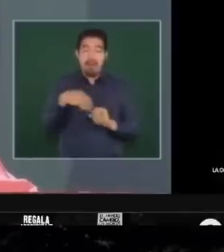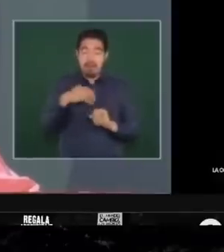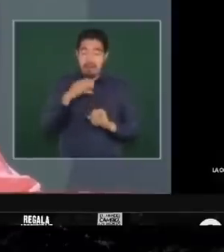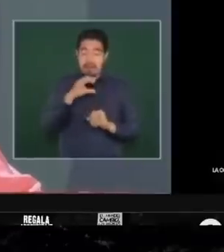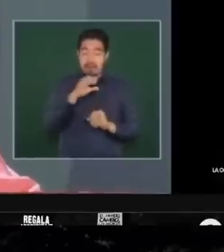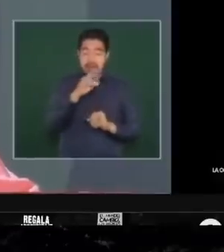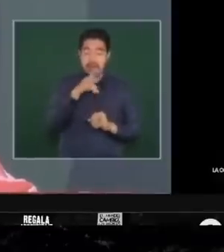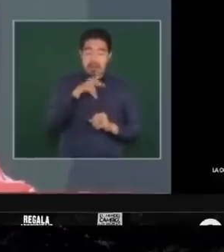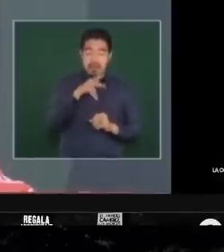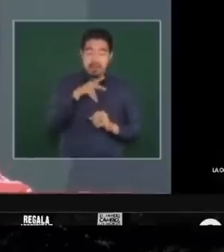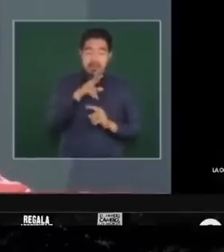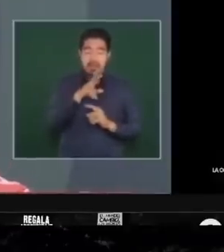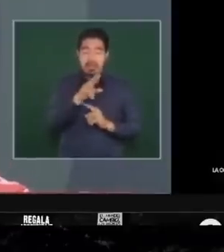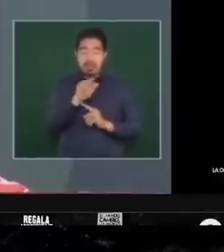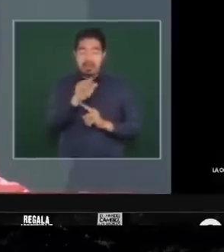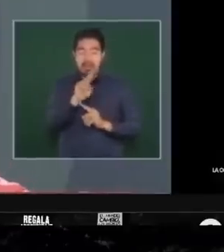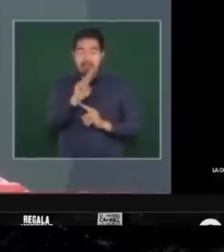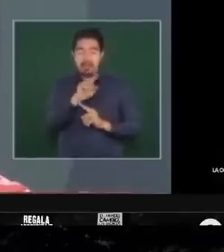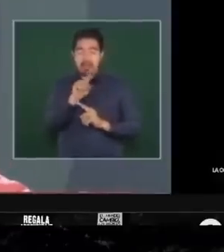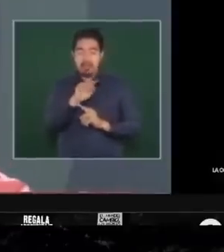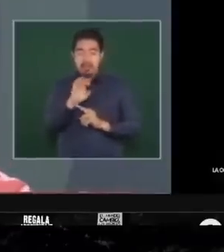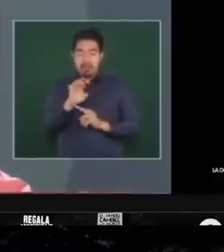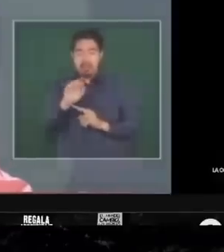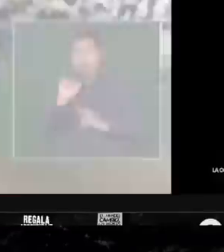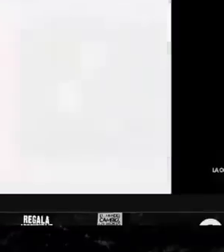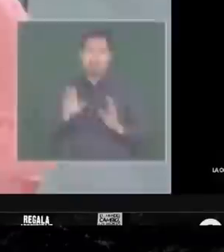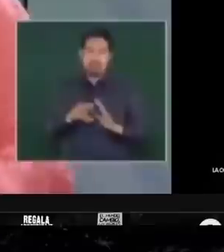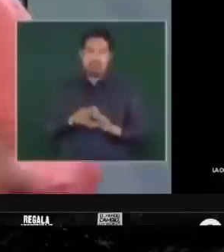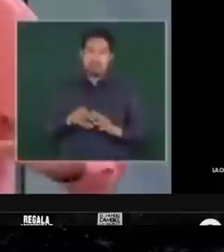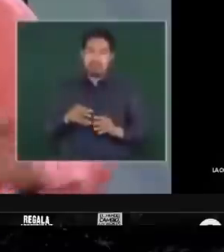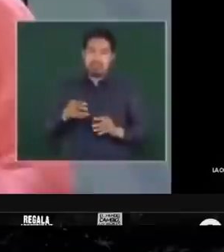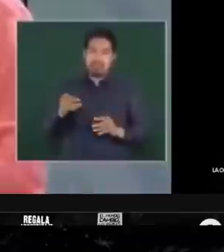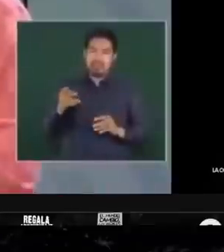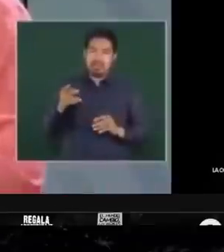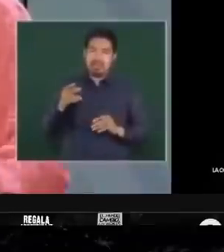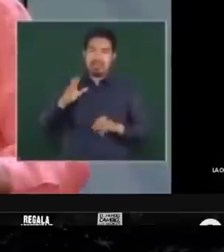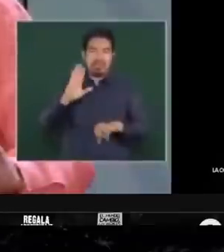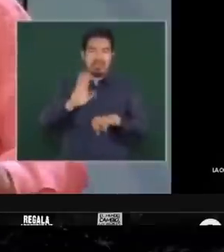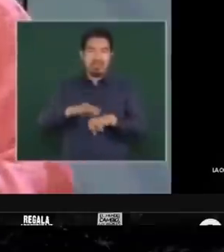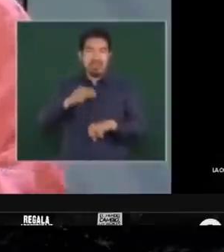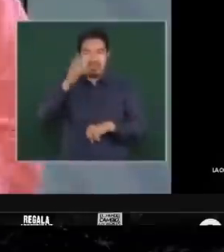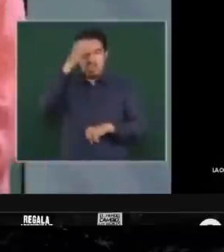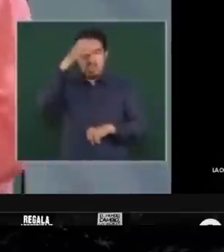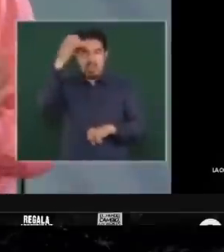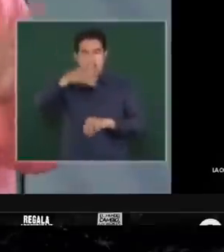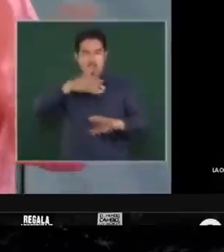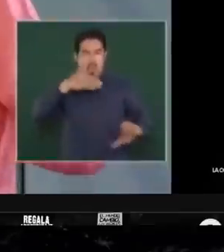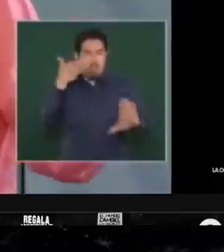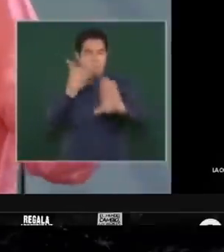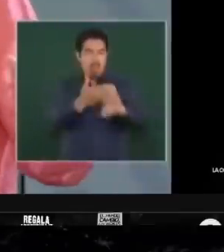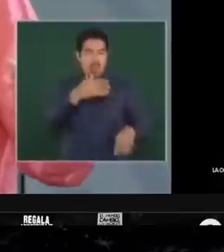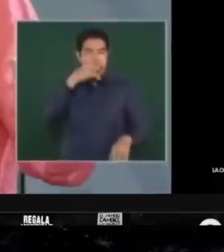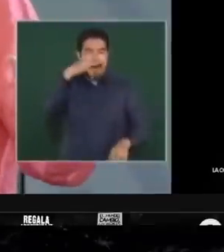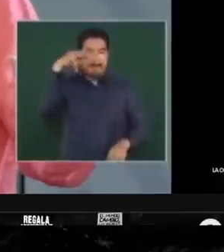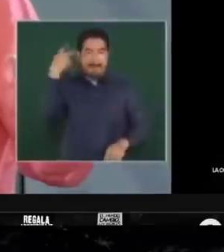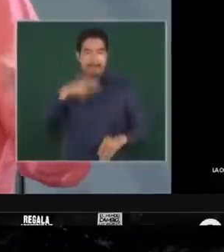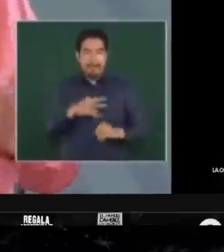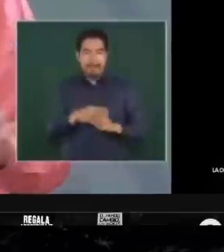Krause y el señor que hace la denuncia. Sí, le han hecho mucho daño a México. Entonces, por eso,